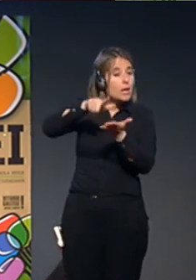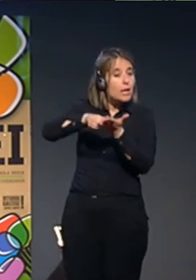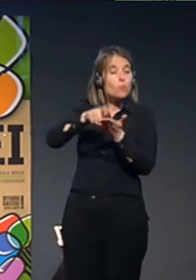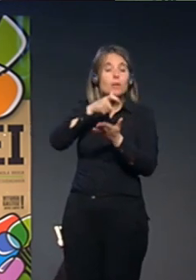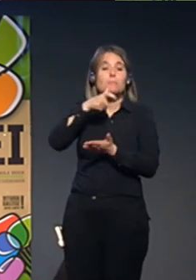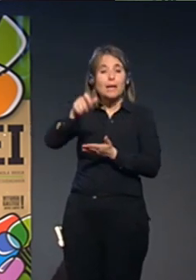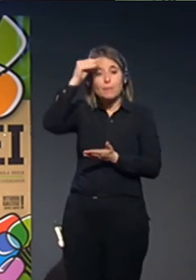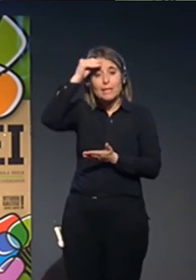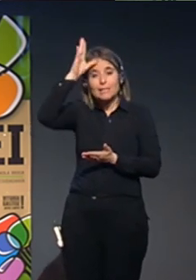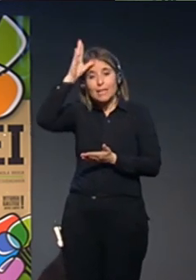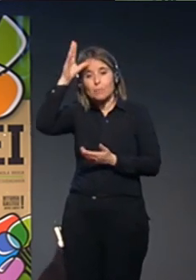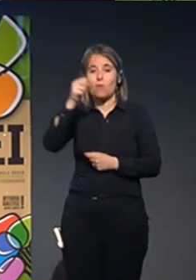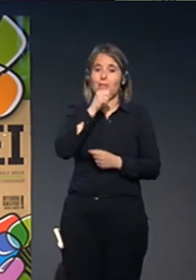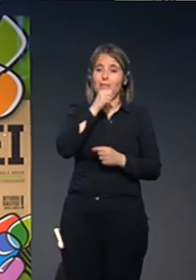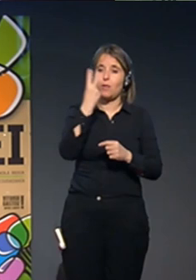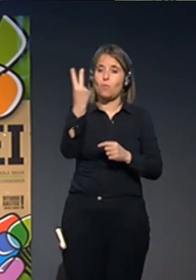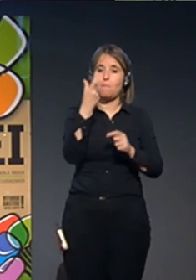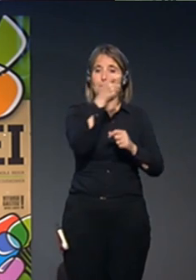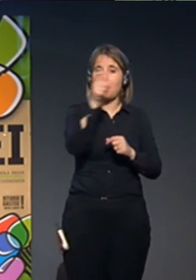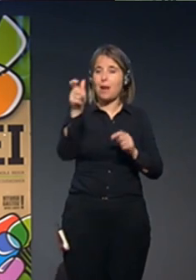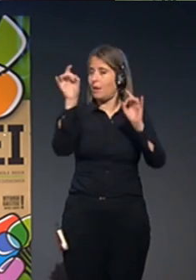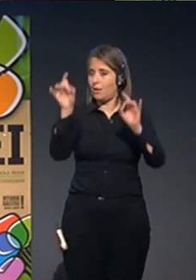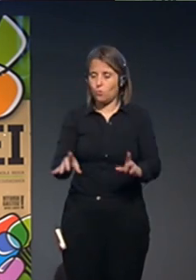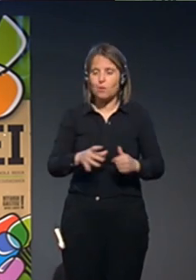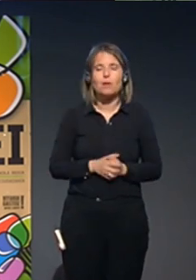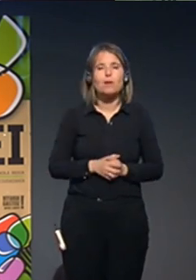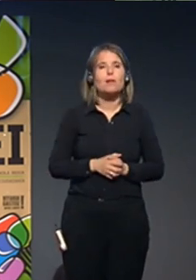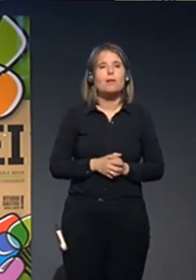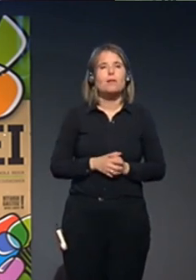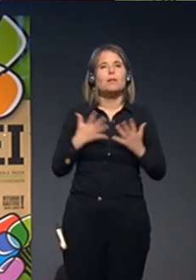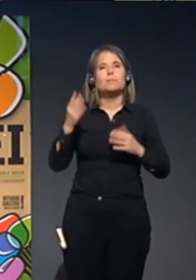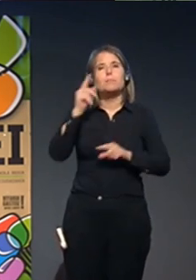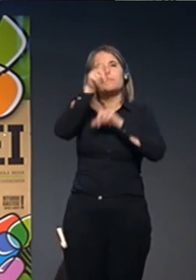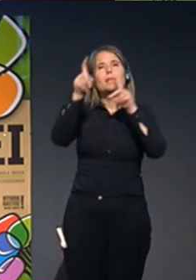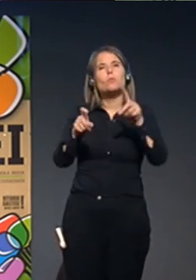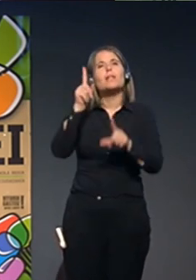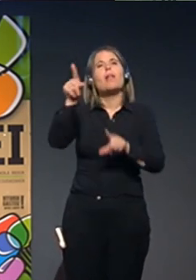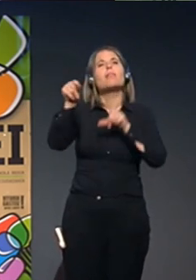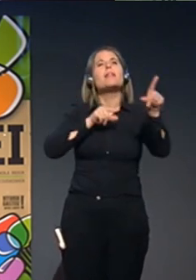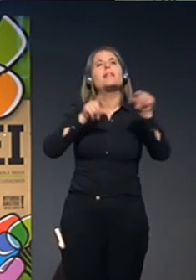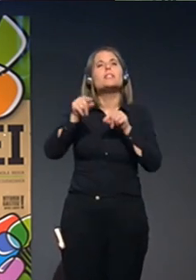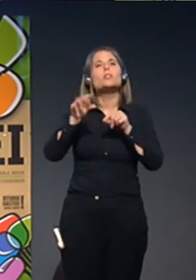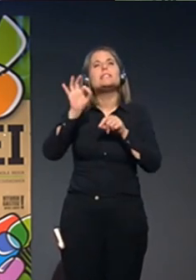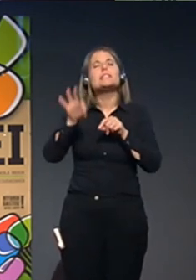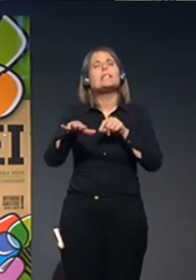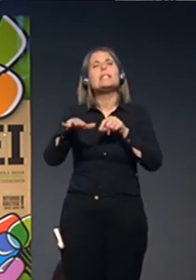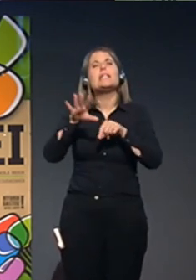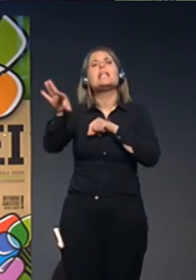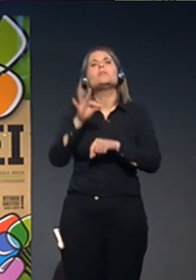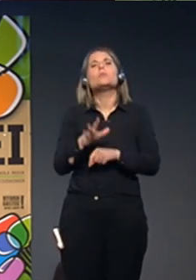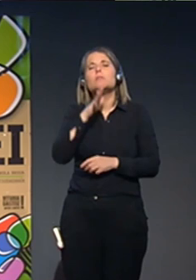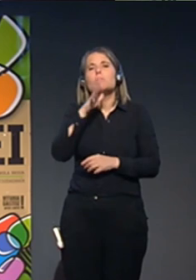palabra sabio y anciano es la misma es la misma y entonces La pregunta era quién lo toma y en base a qué